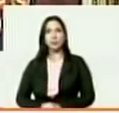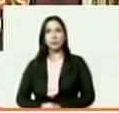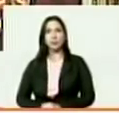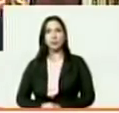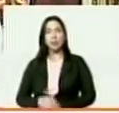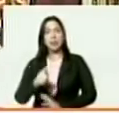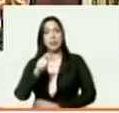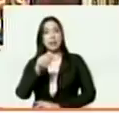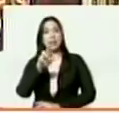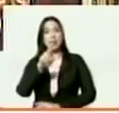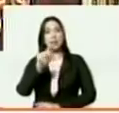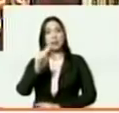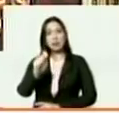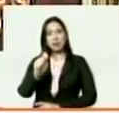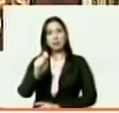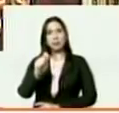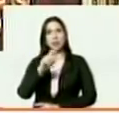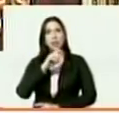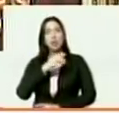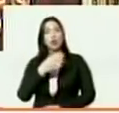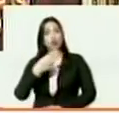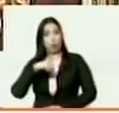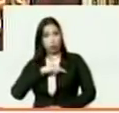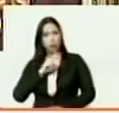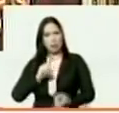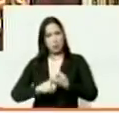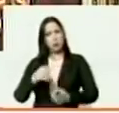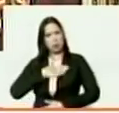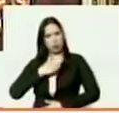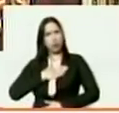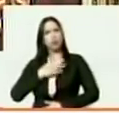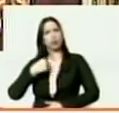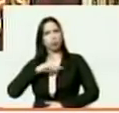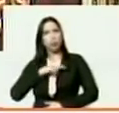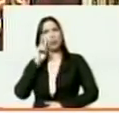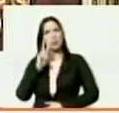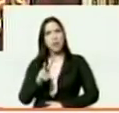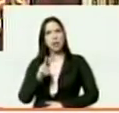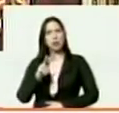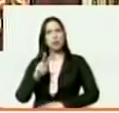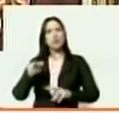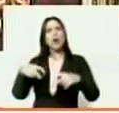TRT. Sí, le yo estamos viendo una serie nueva, Aristóbulo.